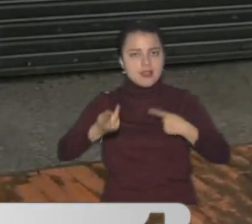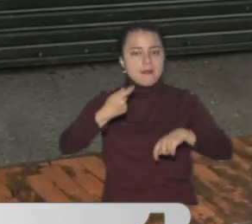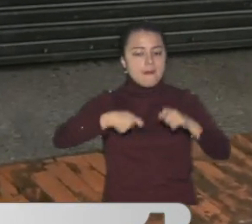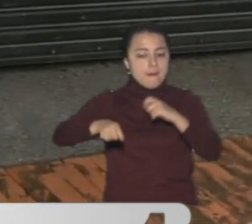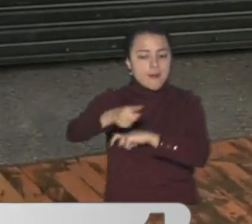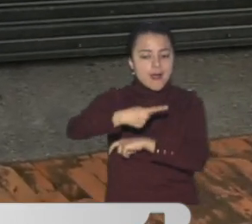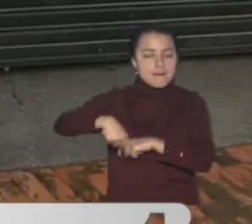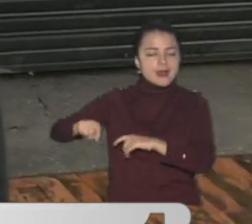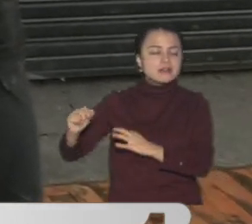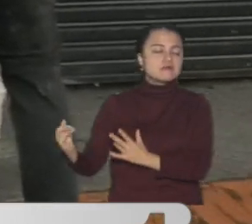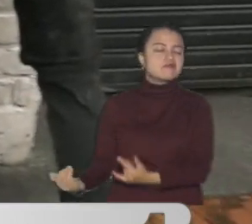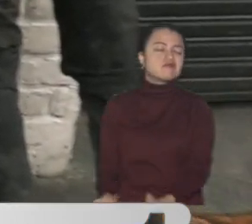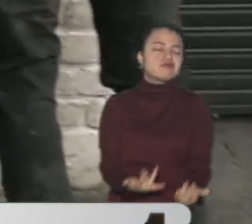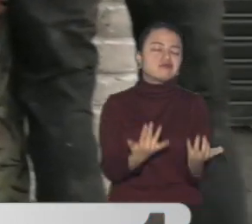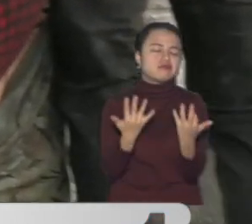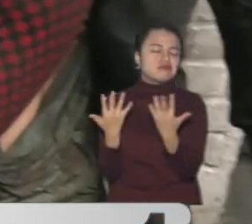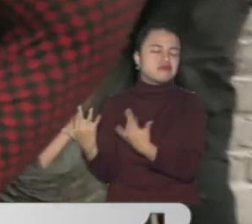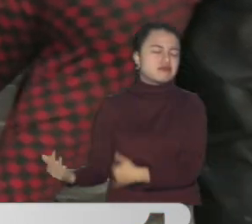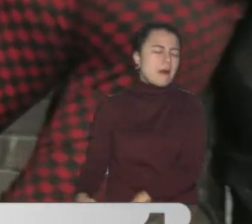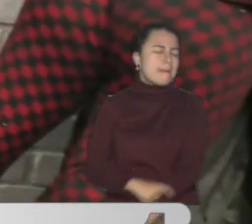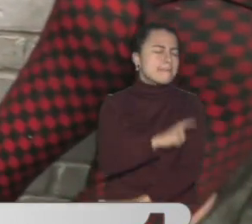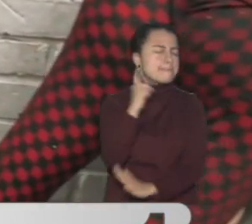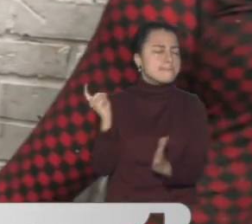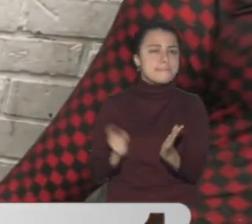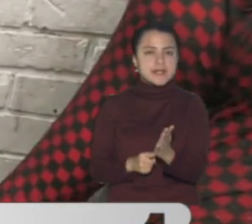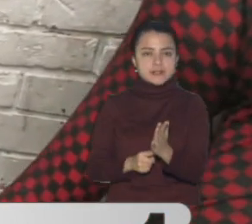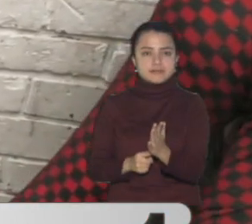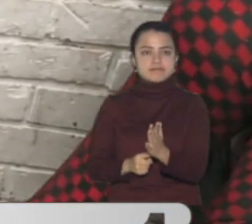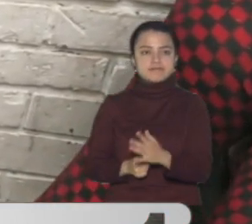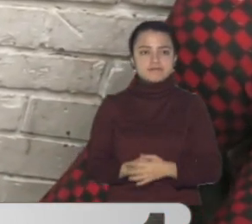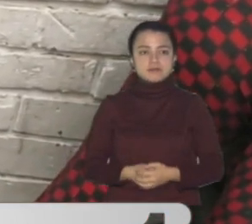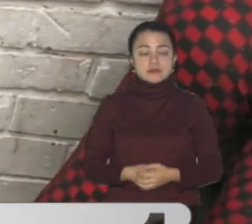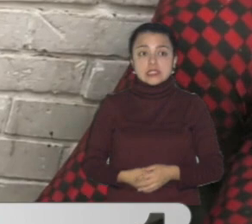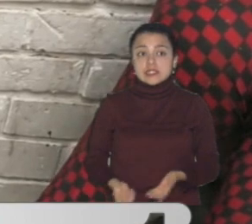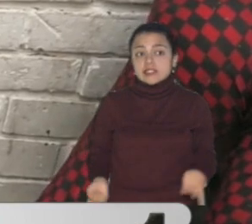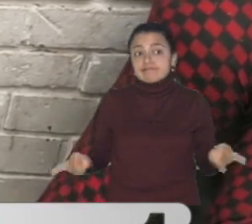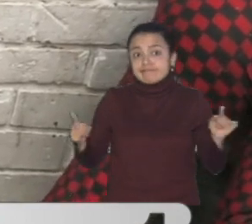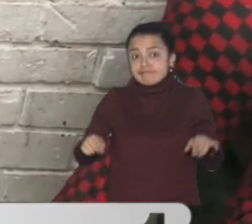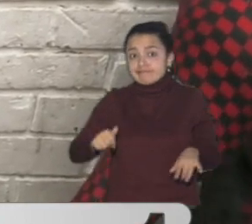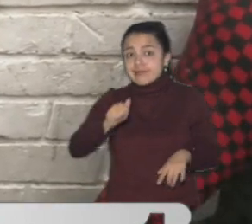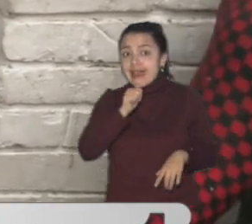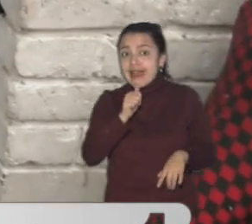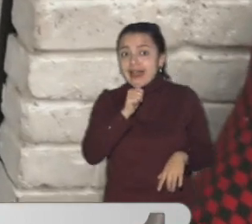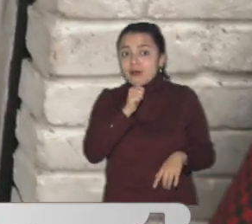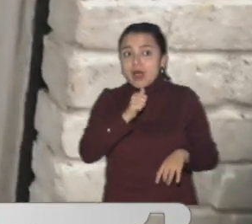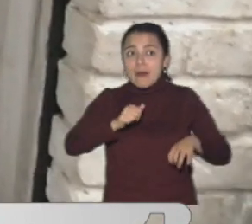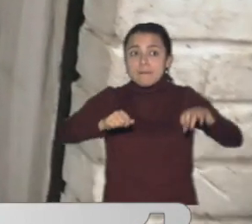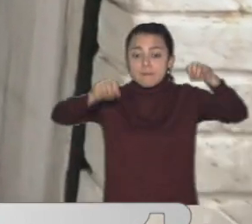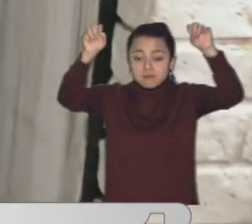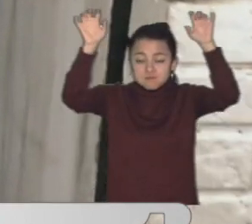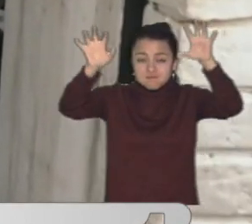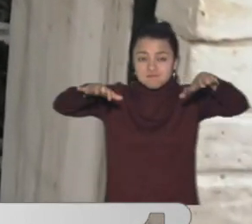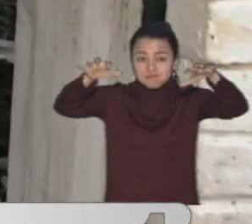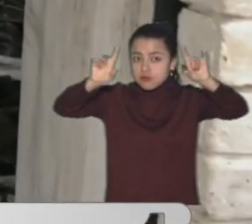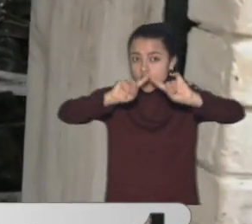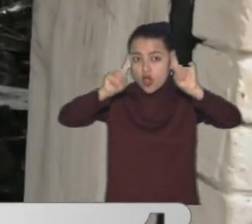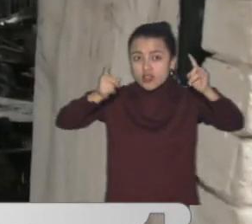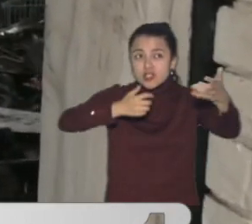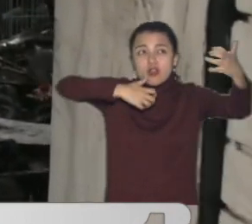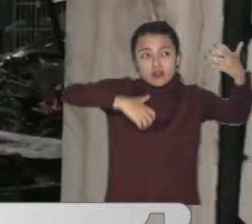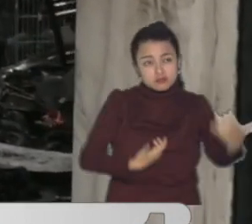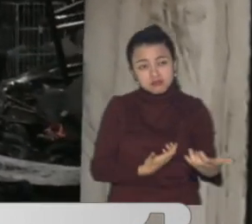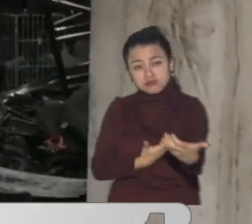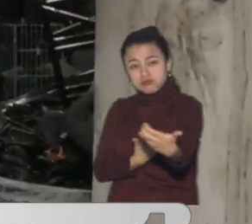por el fuego. También lo que ustedes pueden ver al interior es todo el agua que está cayendo luego de que los bomberos de 2 municipios, Chía y